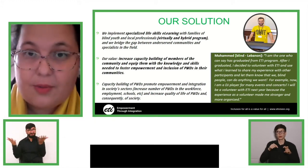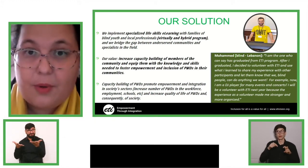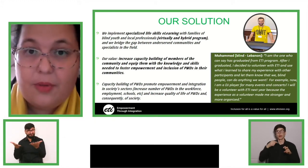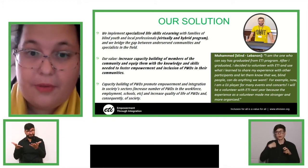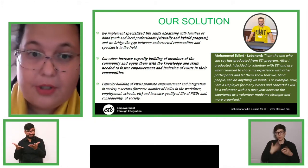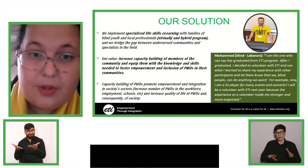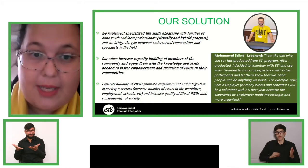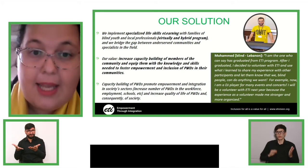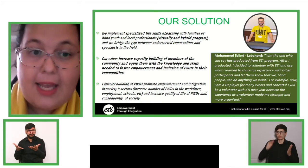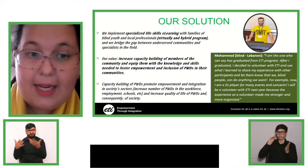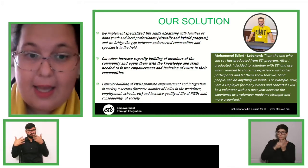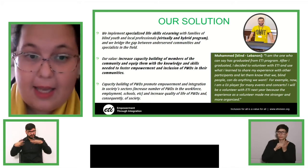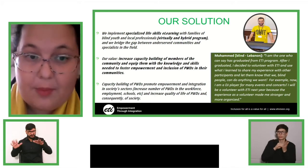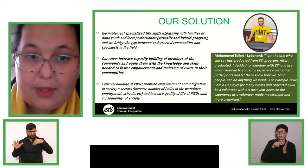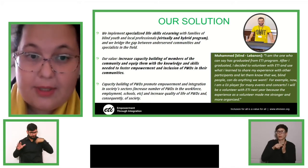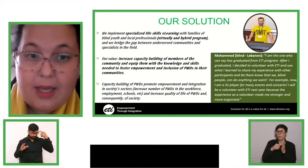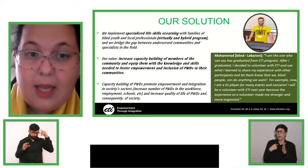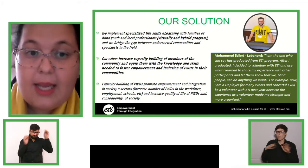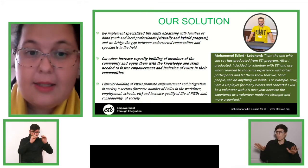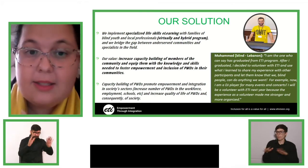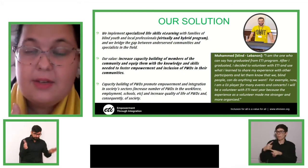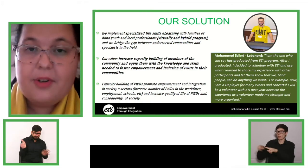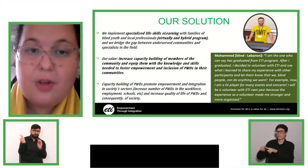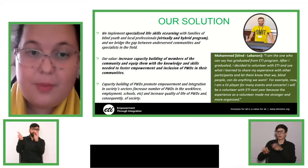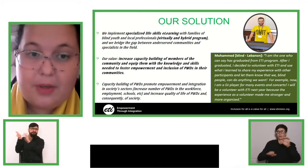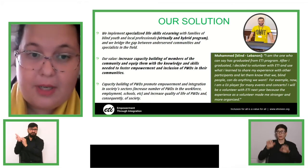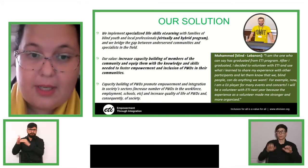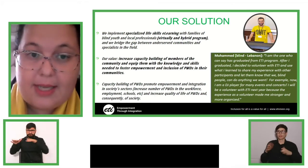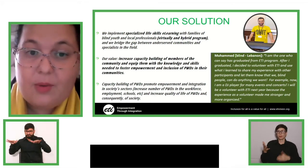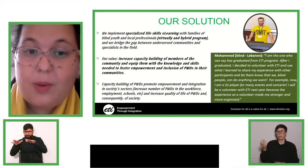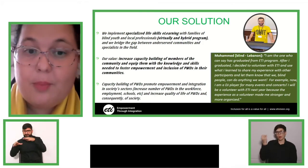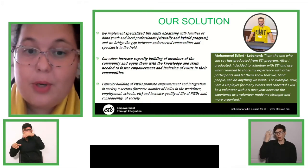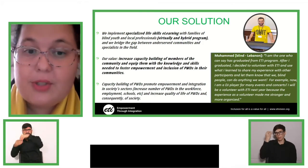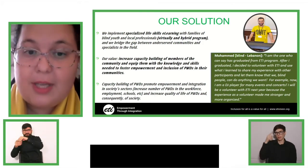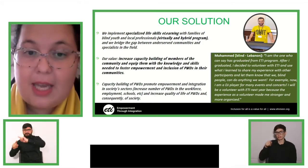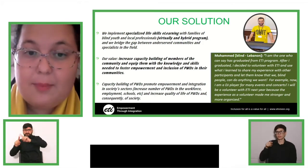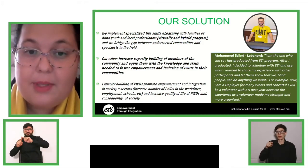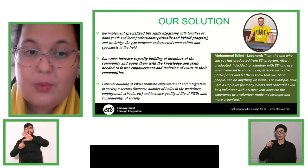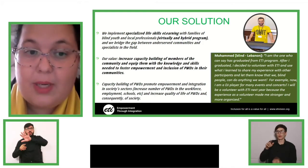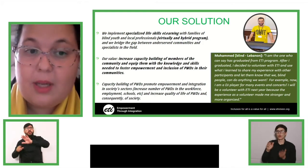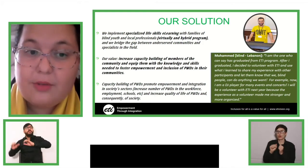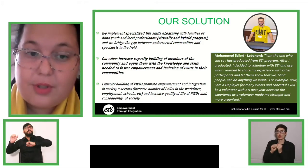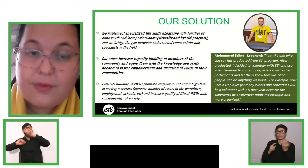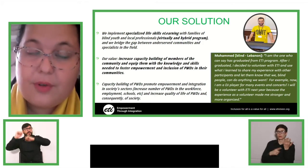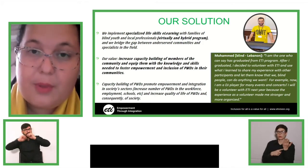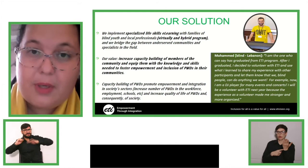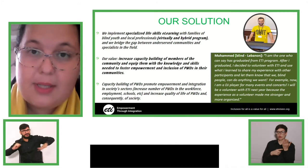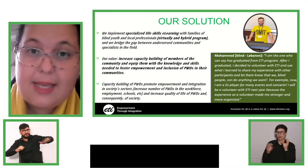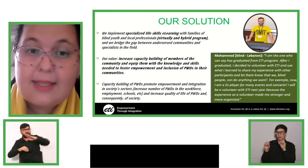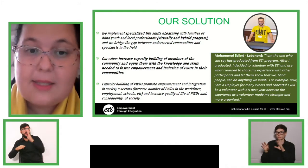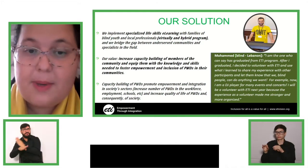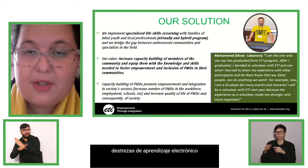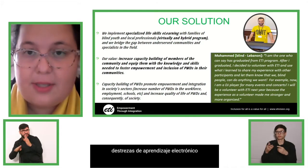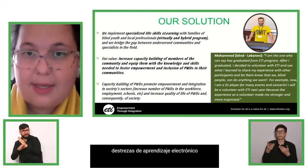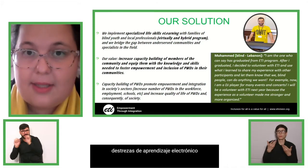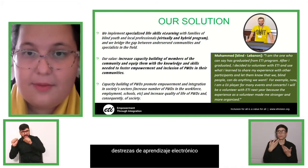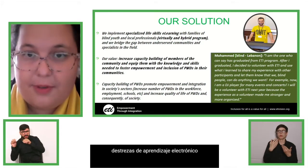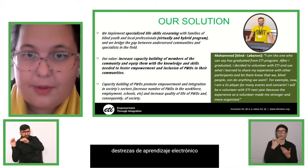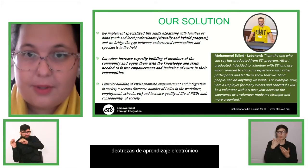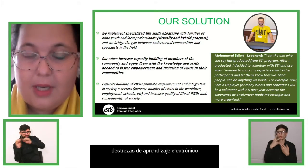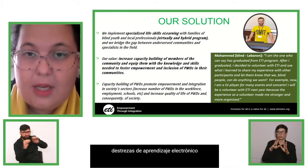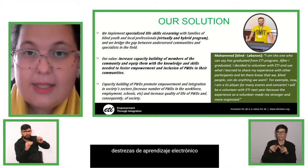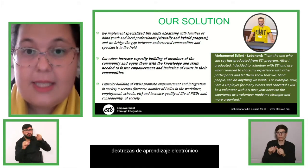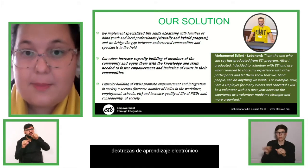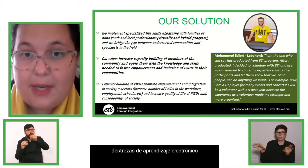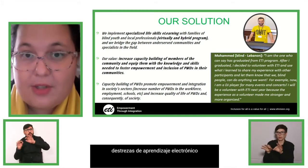destrezas de aprendizaje electrónico con jóvenes profesionales y familias en diferentes comunidades y hacemos un